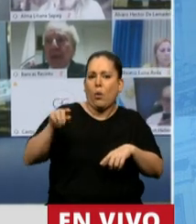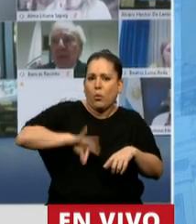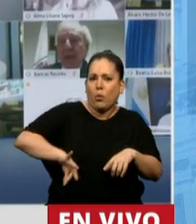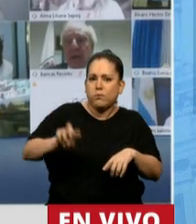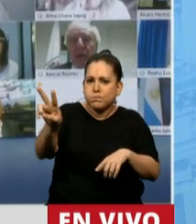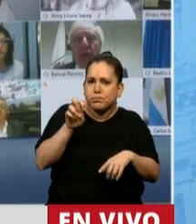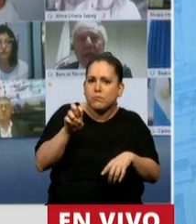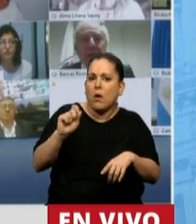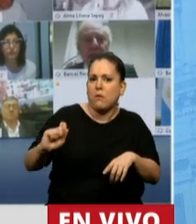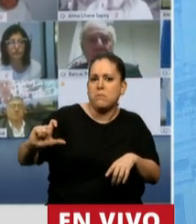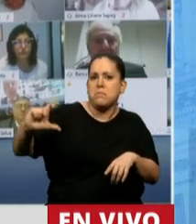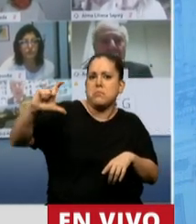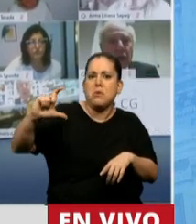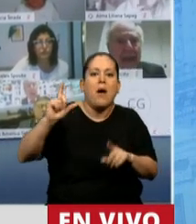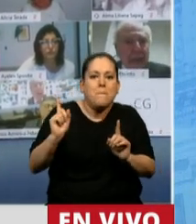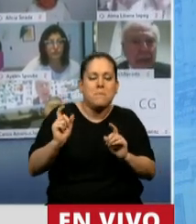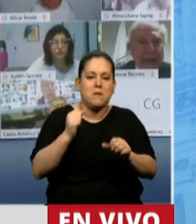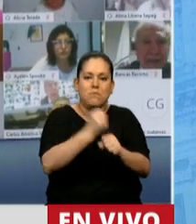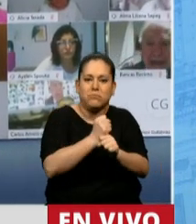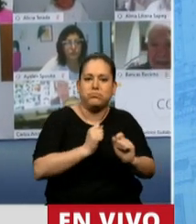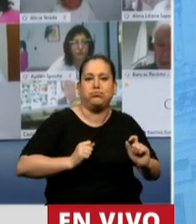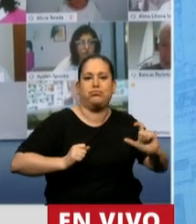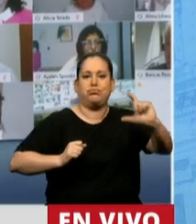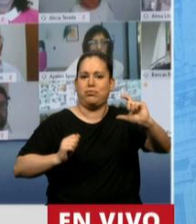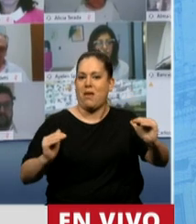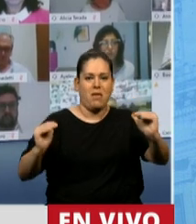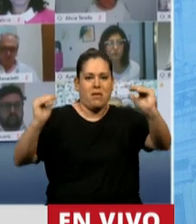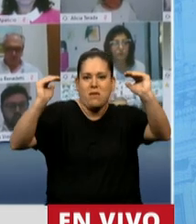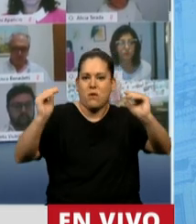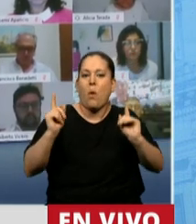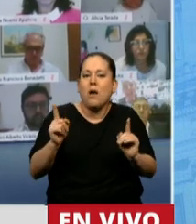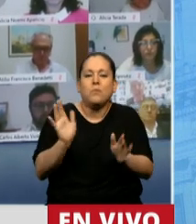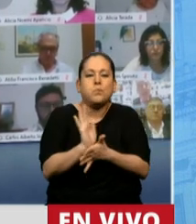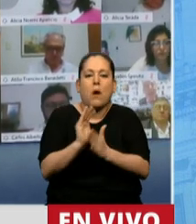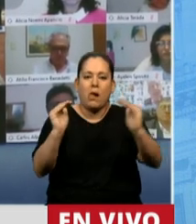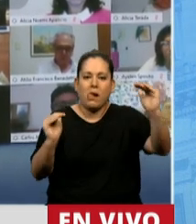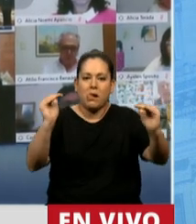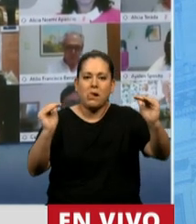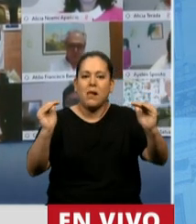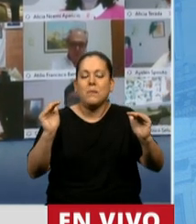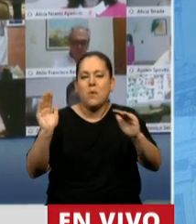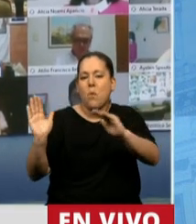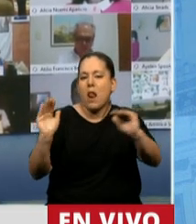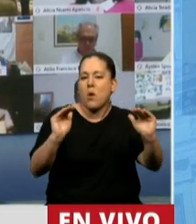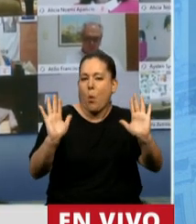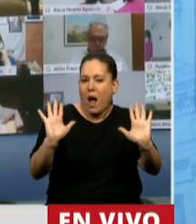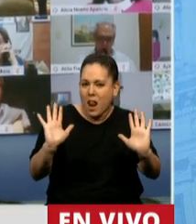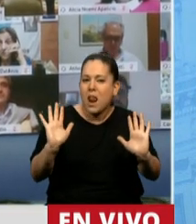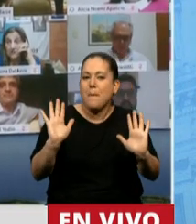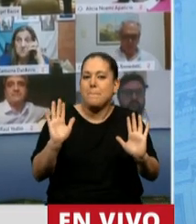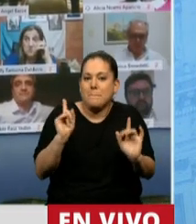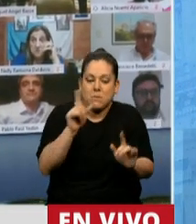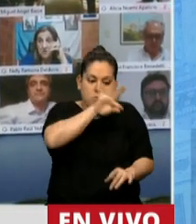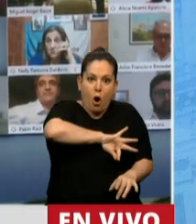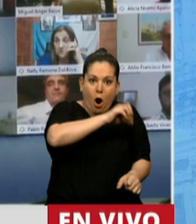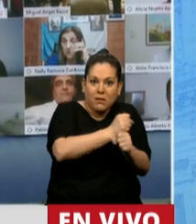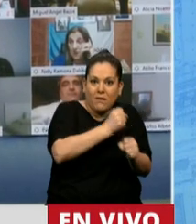relación a los salarios de la actividad qué boca esto mantener una proporción razonable con los ingresos de los